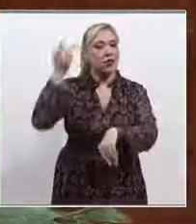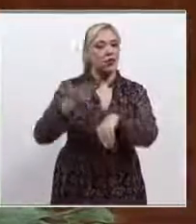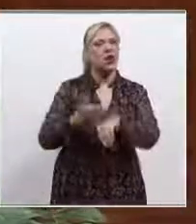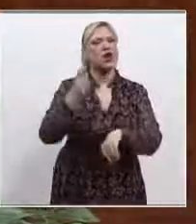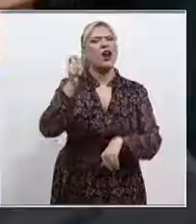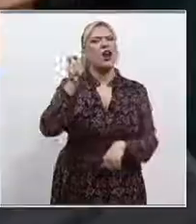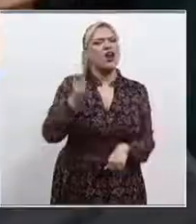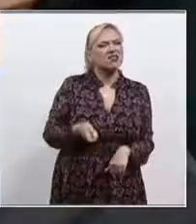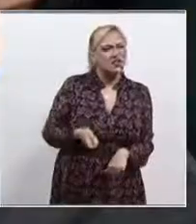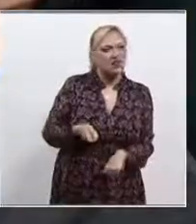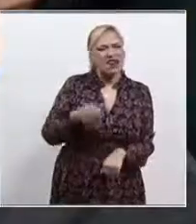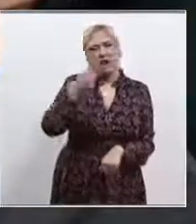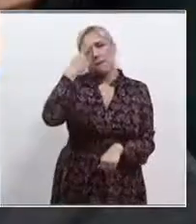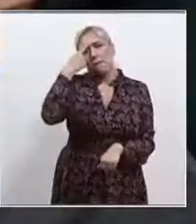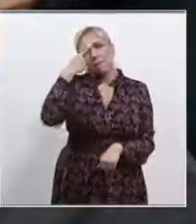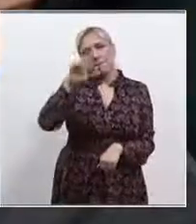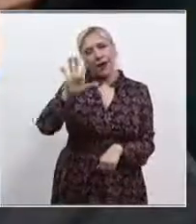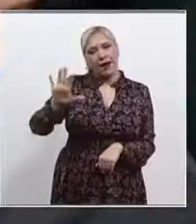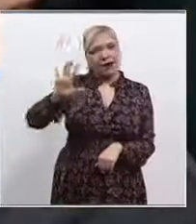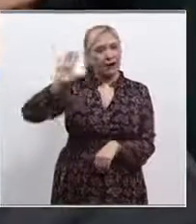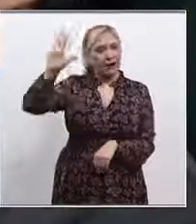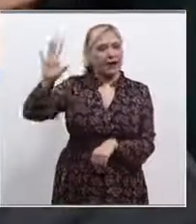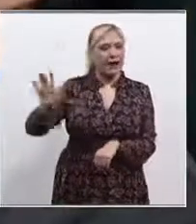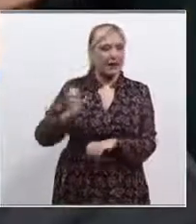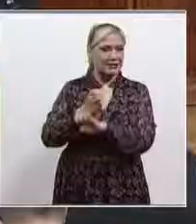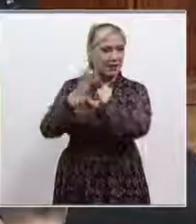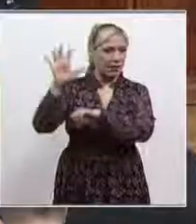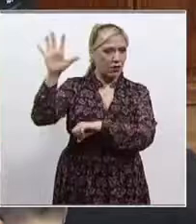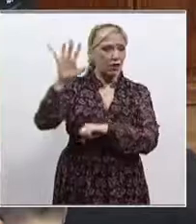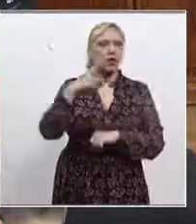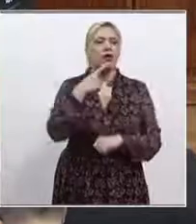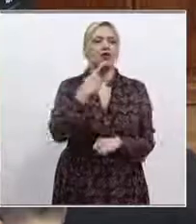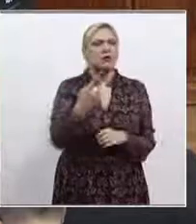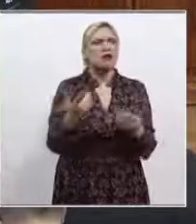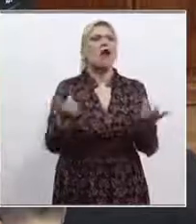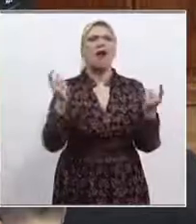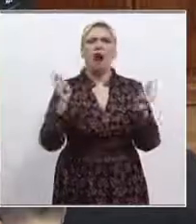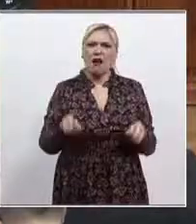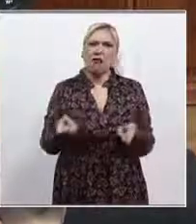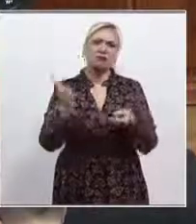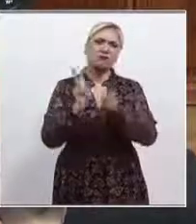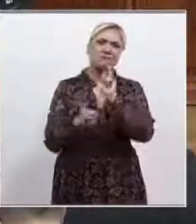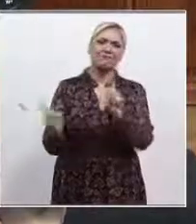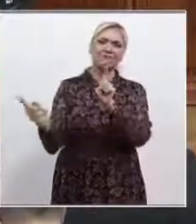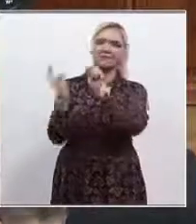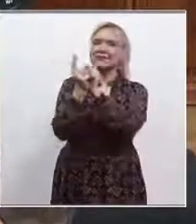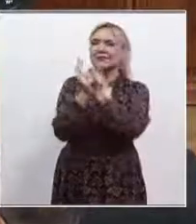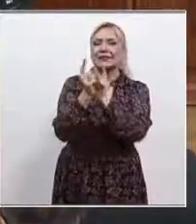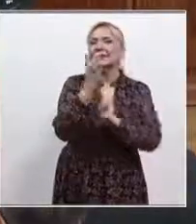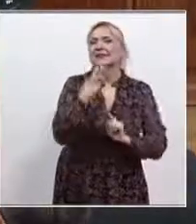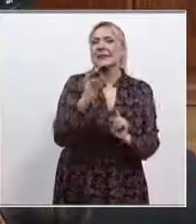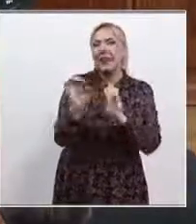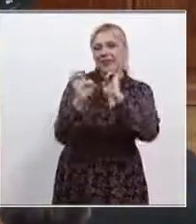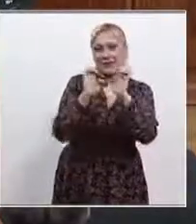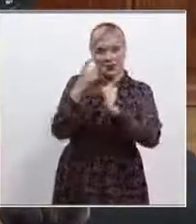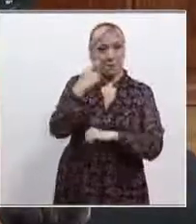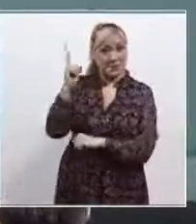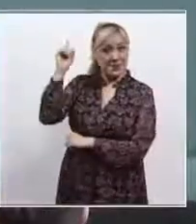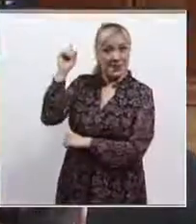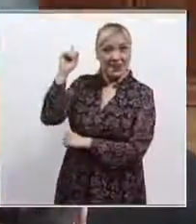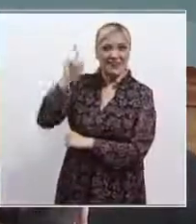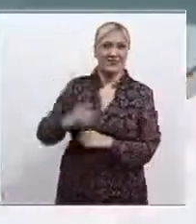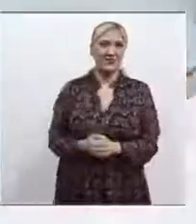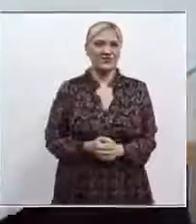mandato constitucional y medio de prevención del delito. Platicamos con él en una breve entrevista. Vamos a ver lo que nos indicó.